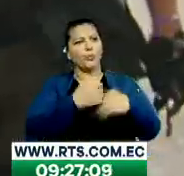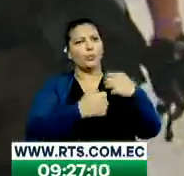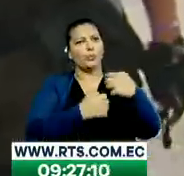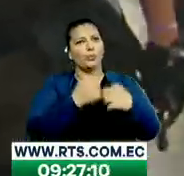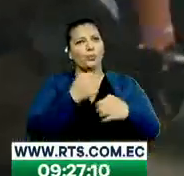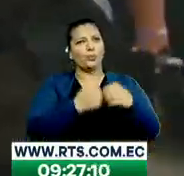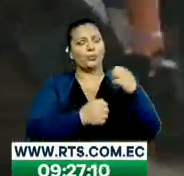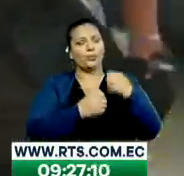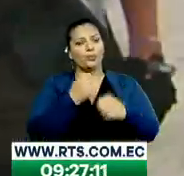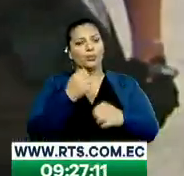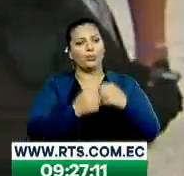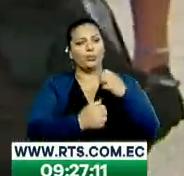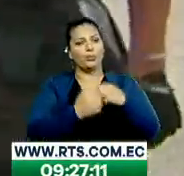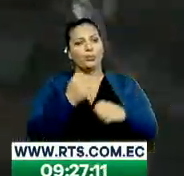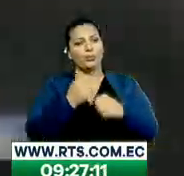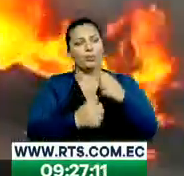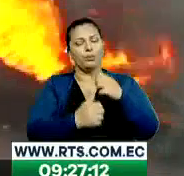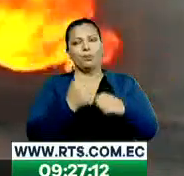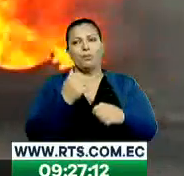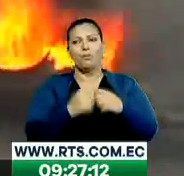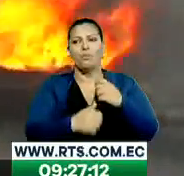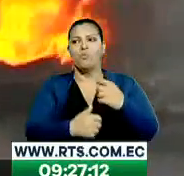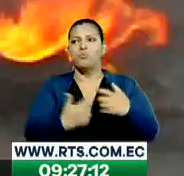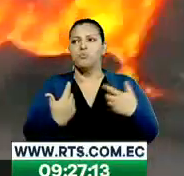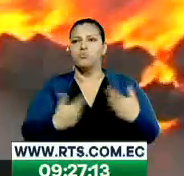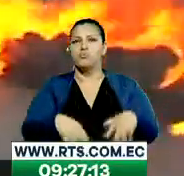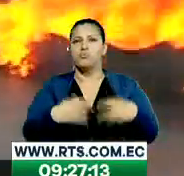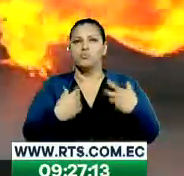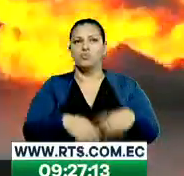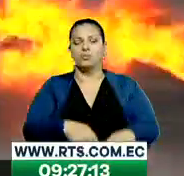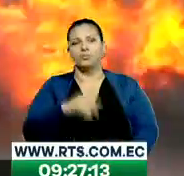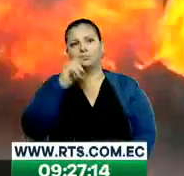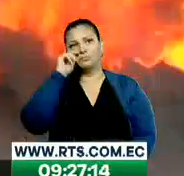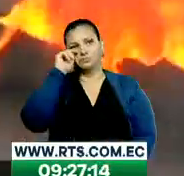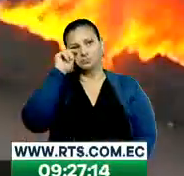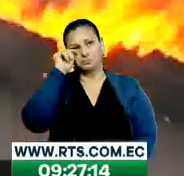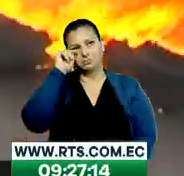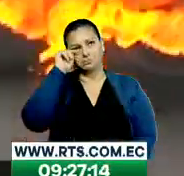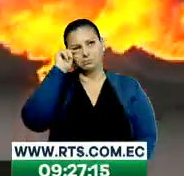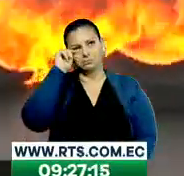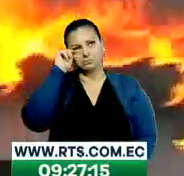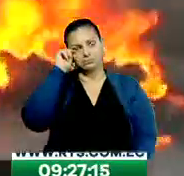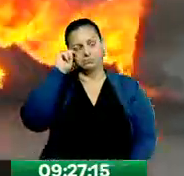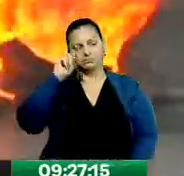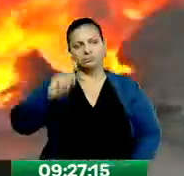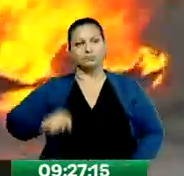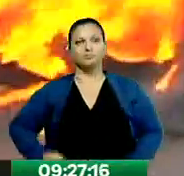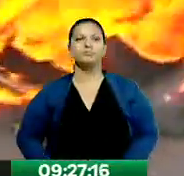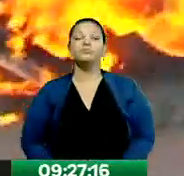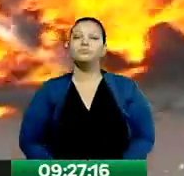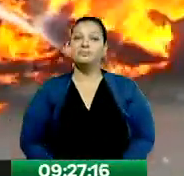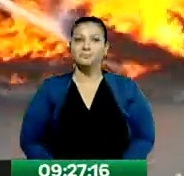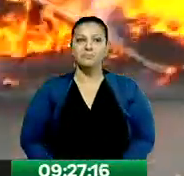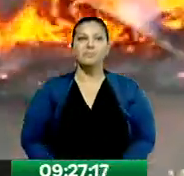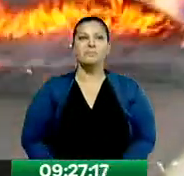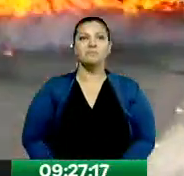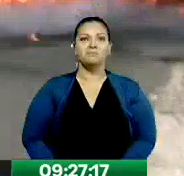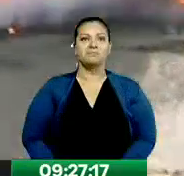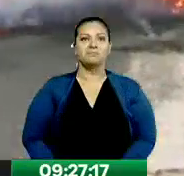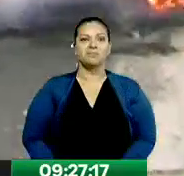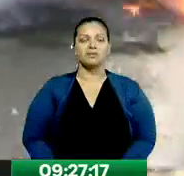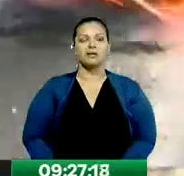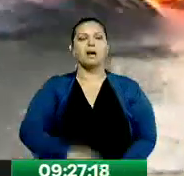veo candelita en la calle, ¿no? Exactamente, ¿no? Pero ahí está el piquete de policía. Era lo que tú dices, sí. Sí, el piquete de policía está